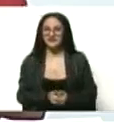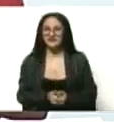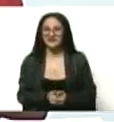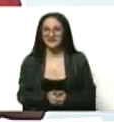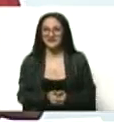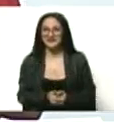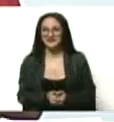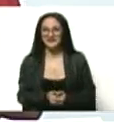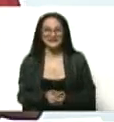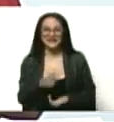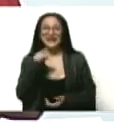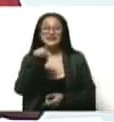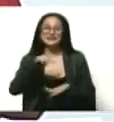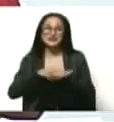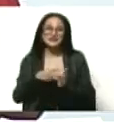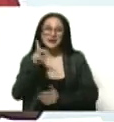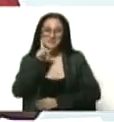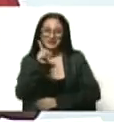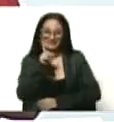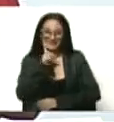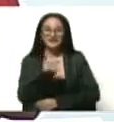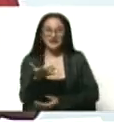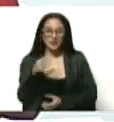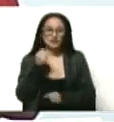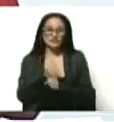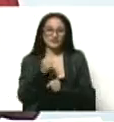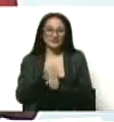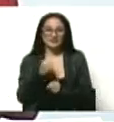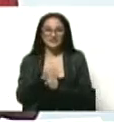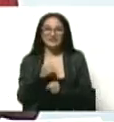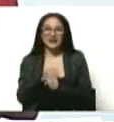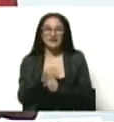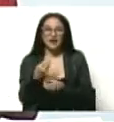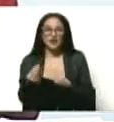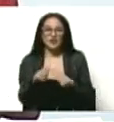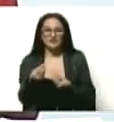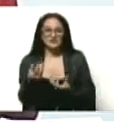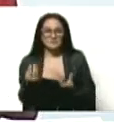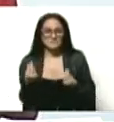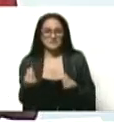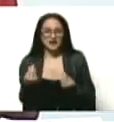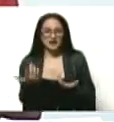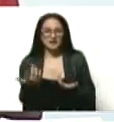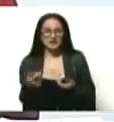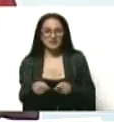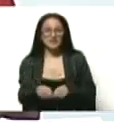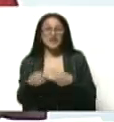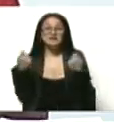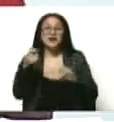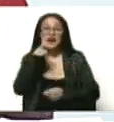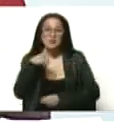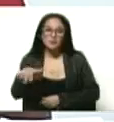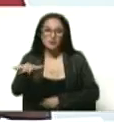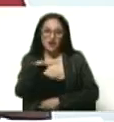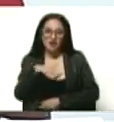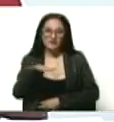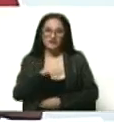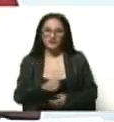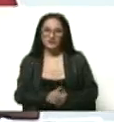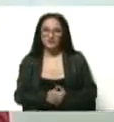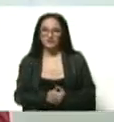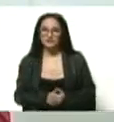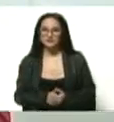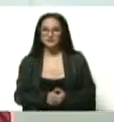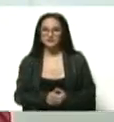Es un montaje de todo, un trabajo hecho con la intención de causarle daño a nuestro país. Fíjate lo